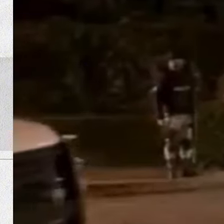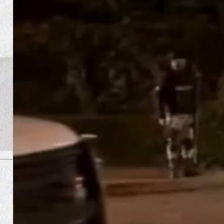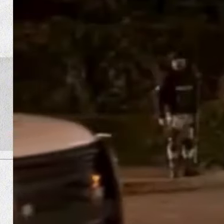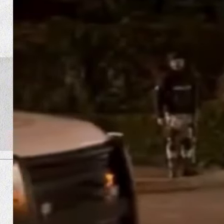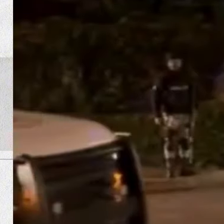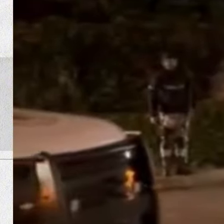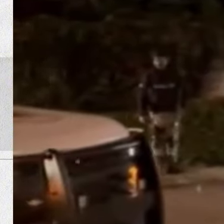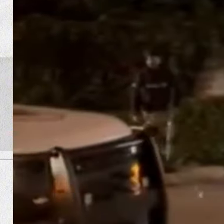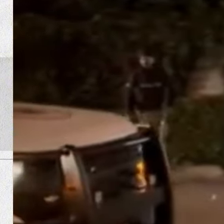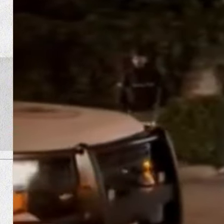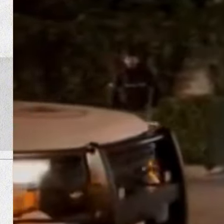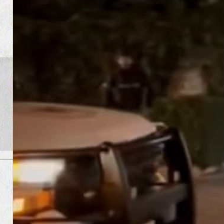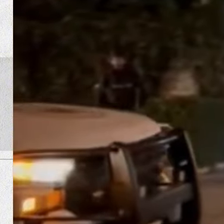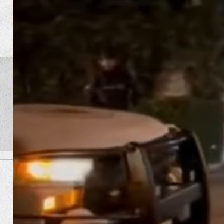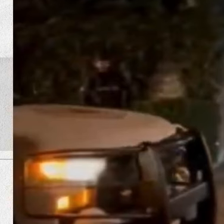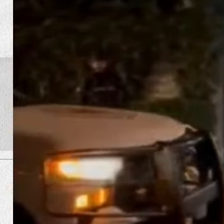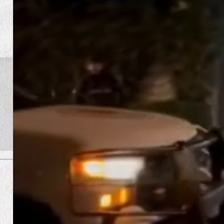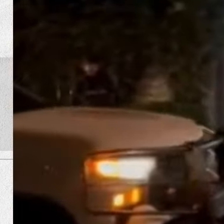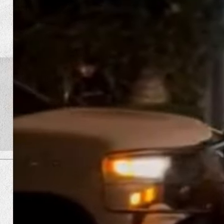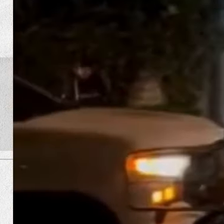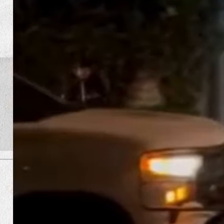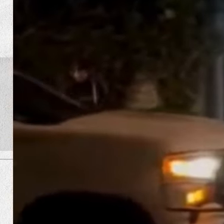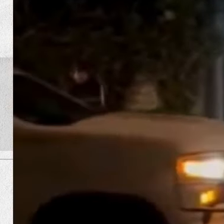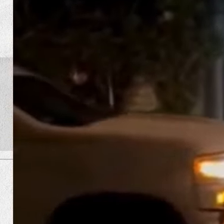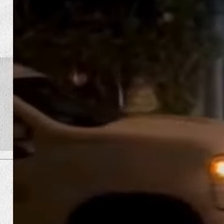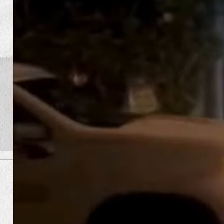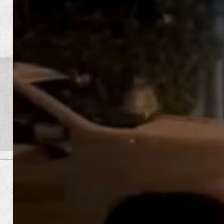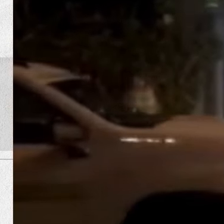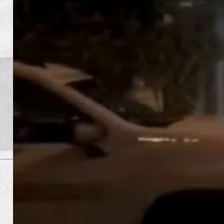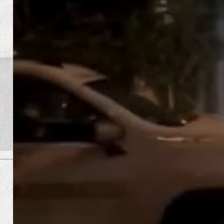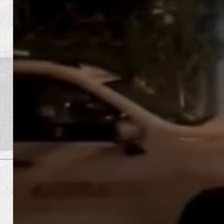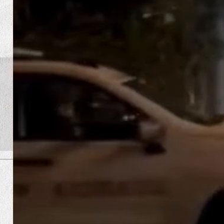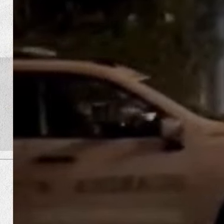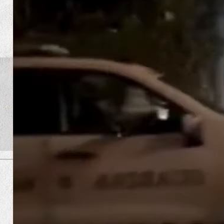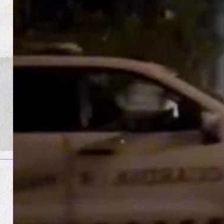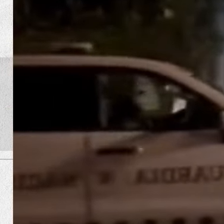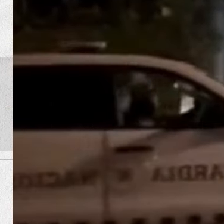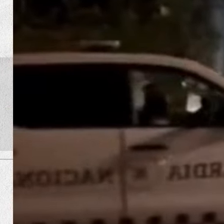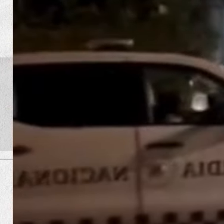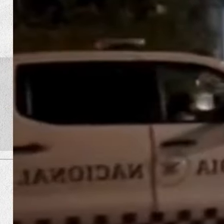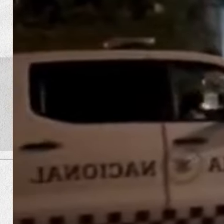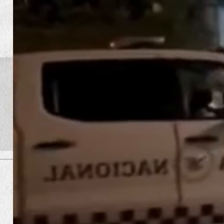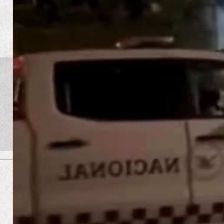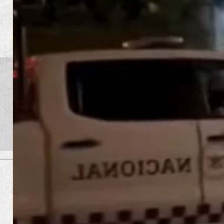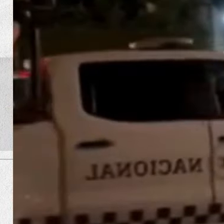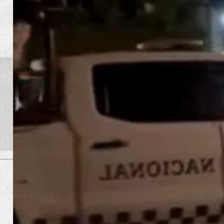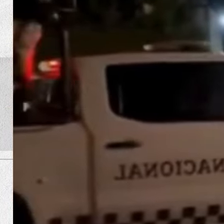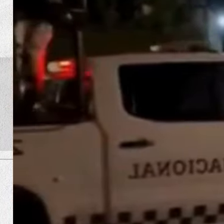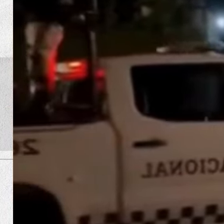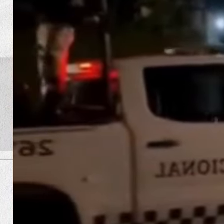y, pero es la instrucción. Y le tenemos que pagar.